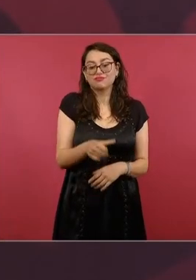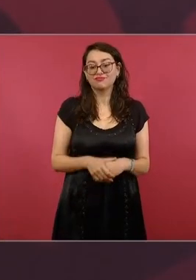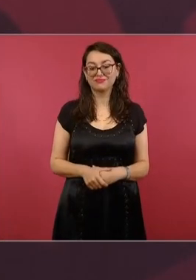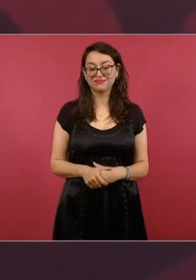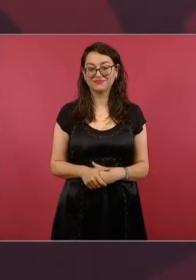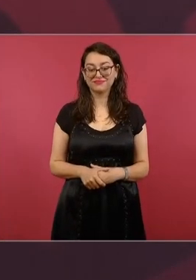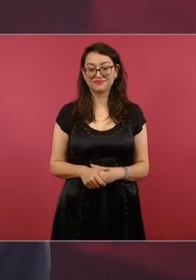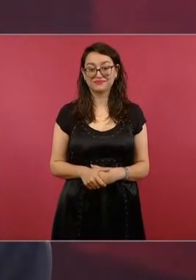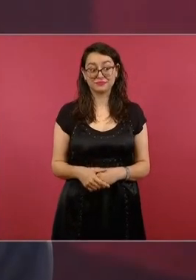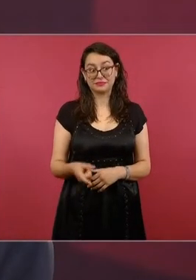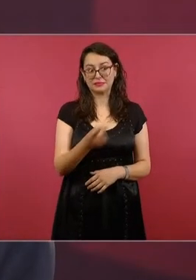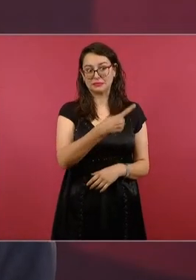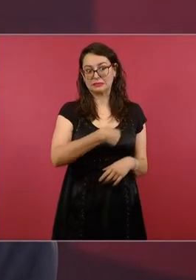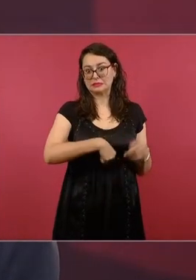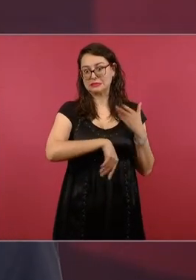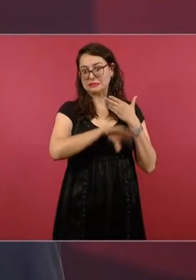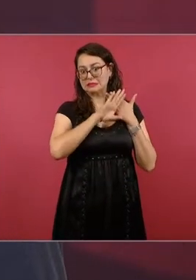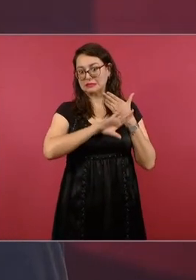adversarios, los conservadores.